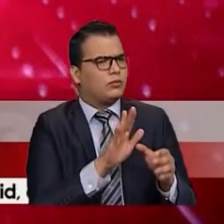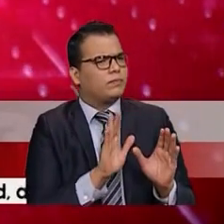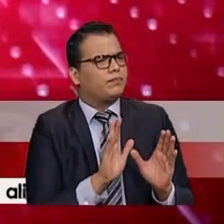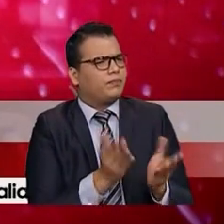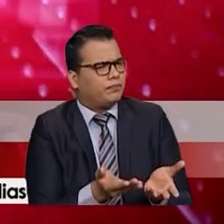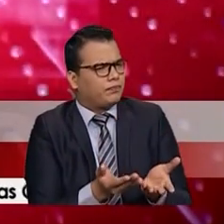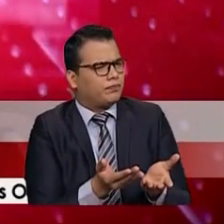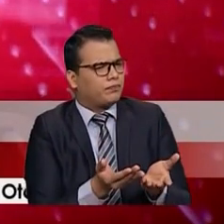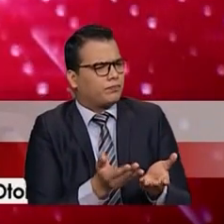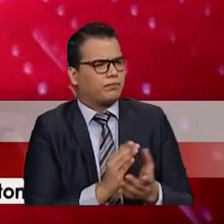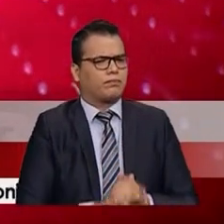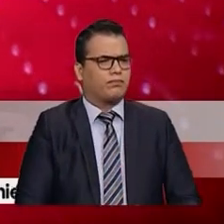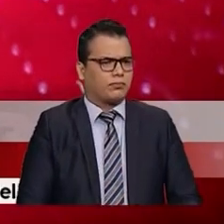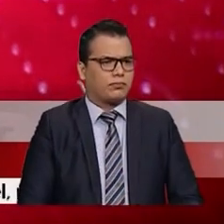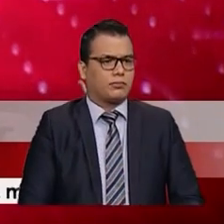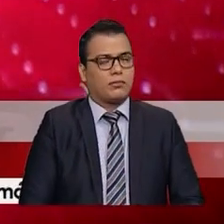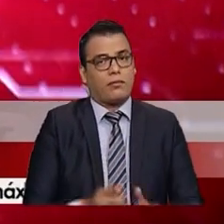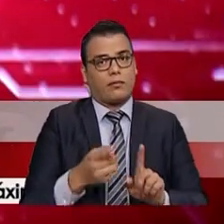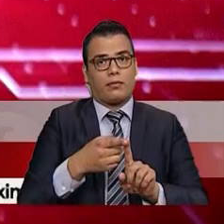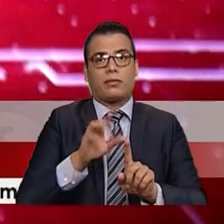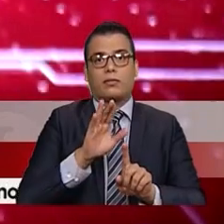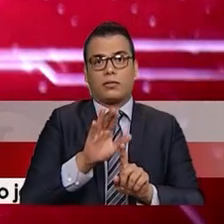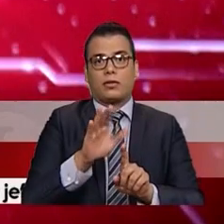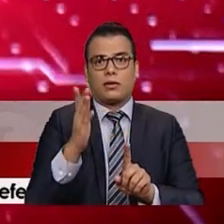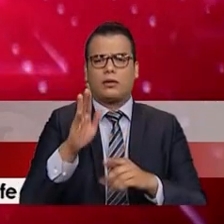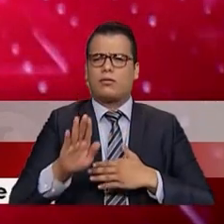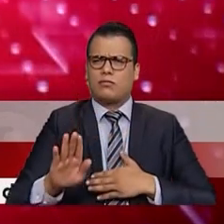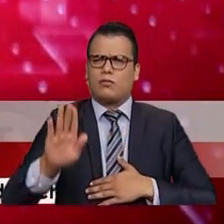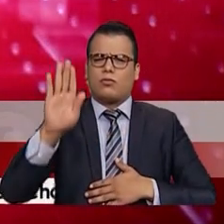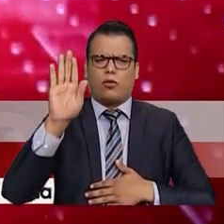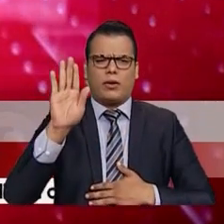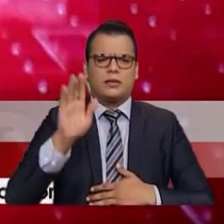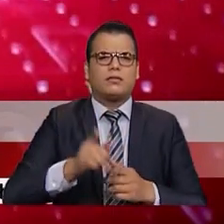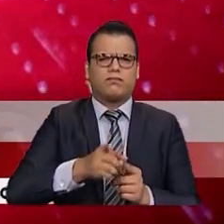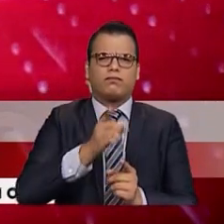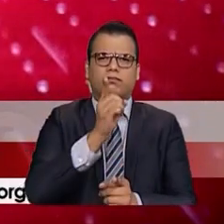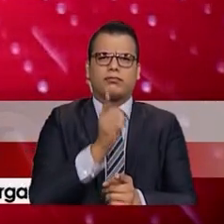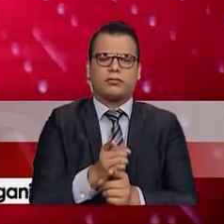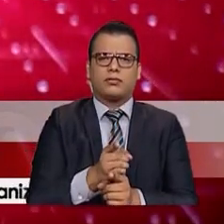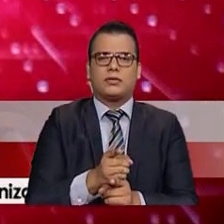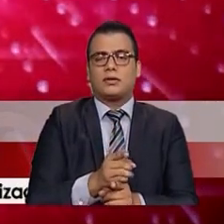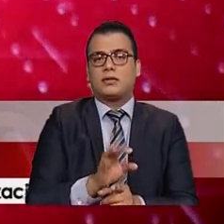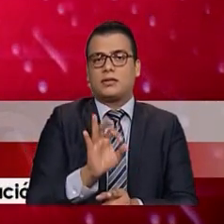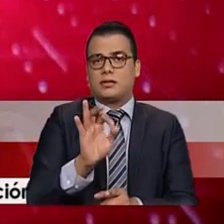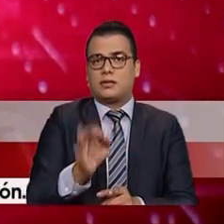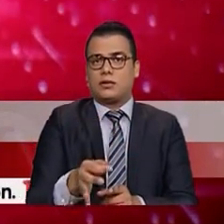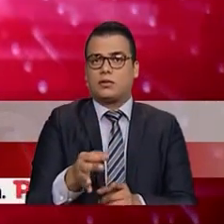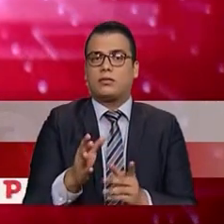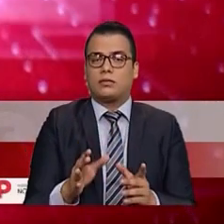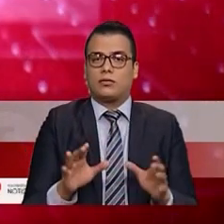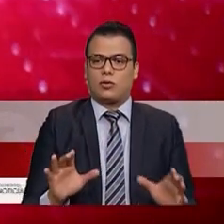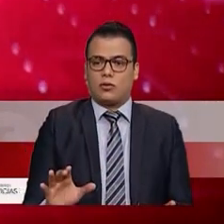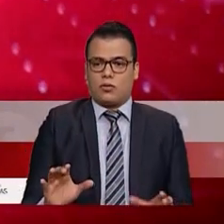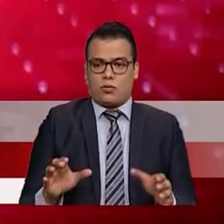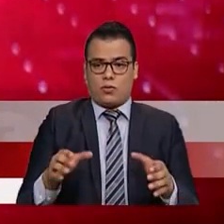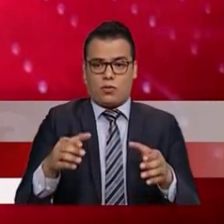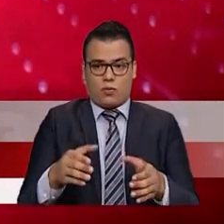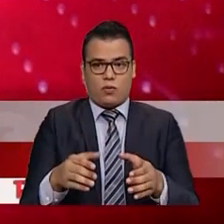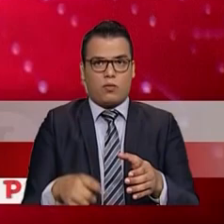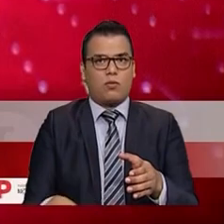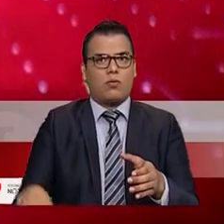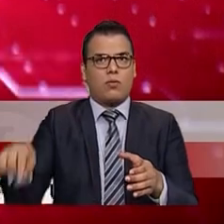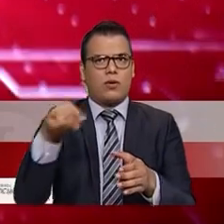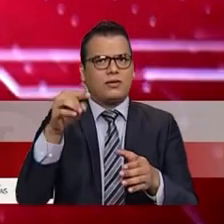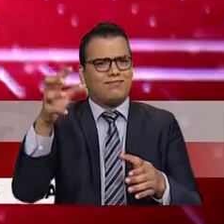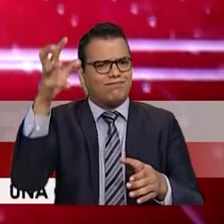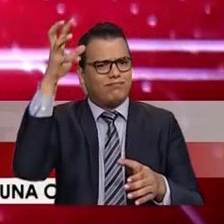es que se cumple una promesa de campaña donde se habló de construir o conformar un gabinete técnico